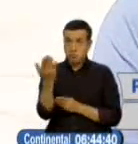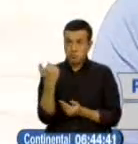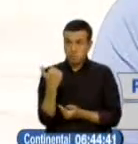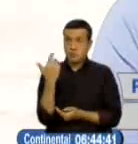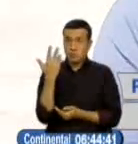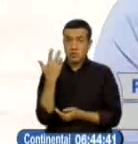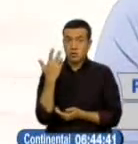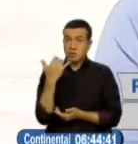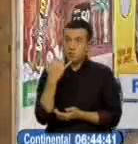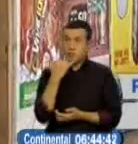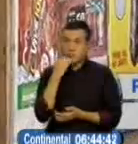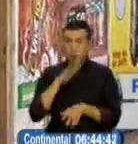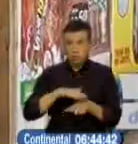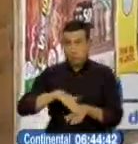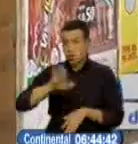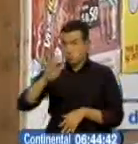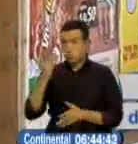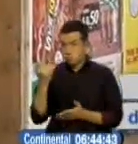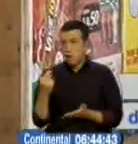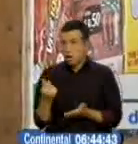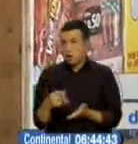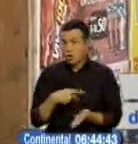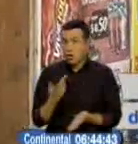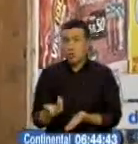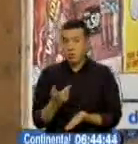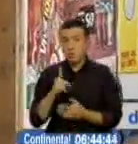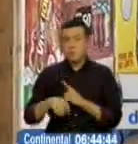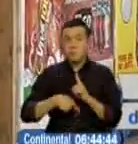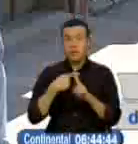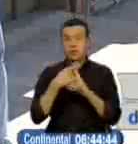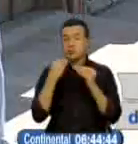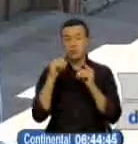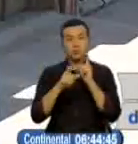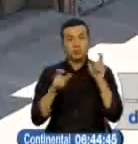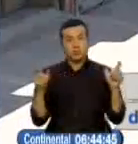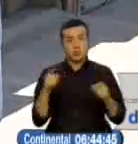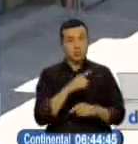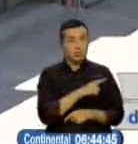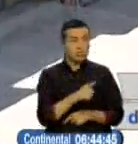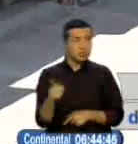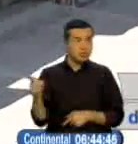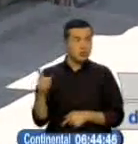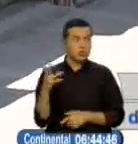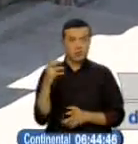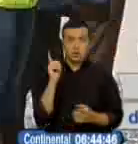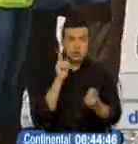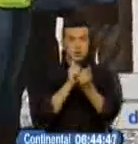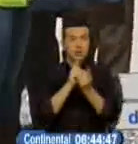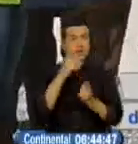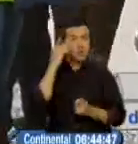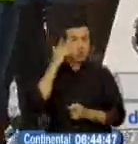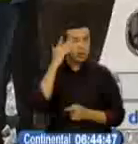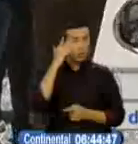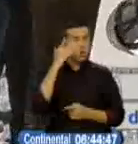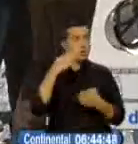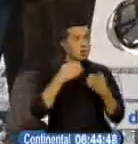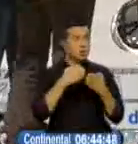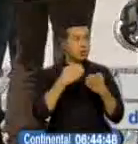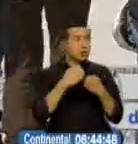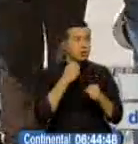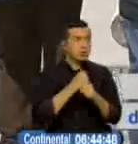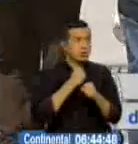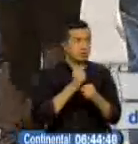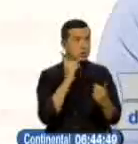el daño y perjuicios causados. Asegura que a su reclamo se suma el de muchos otros, por lo que quiso hablar con el alcalde, aunque su equipo no le